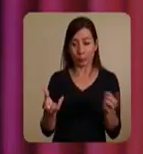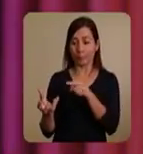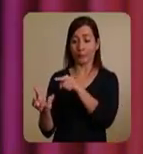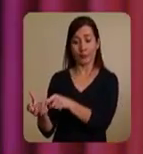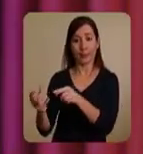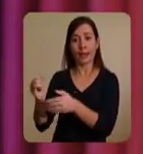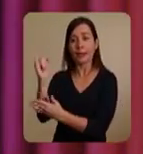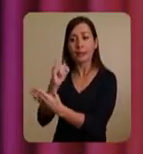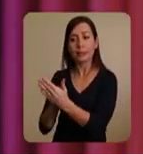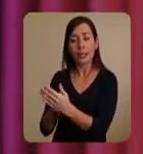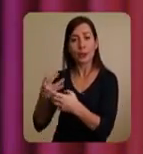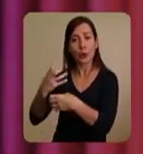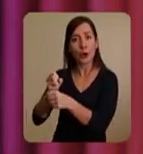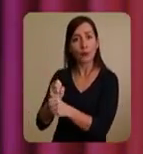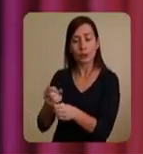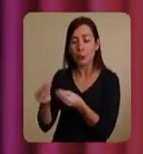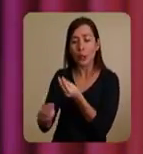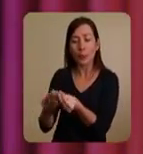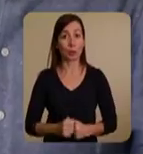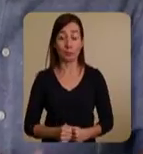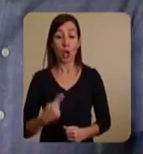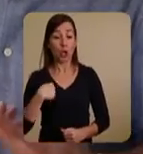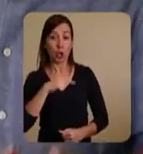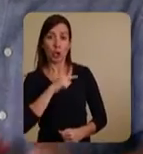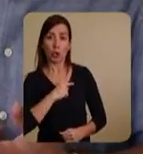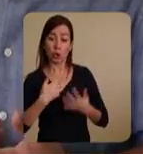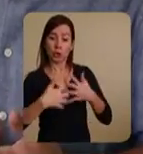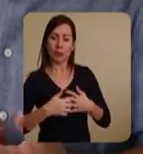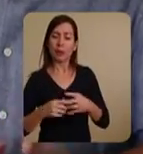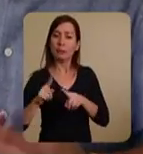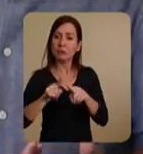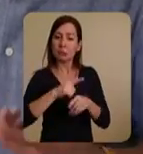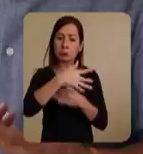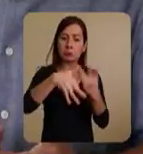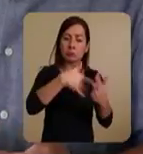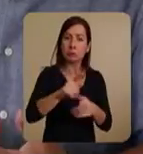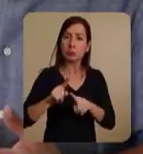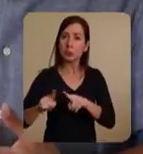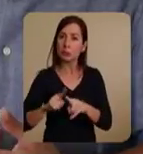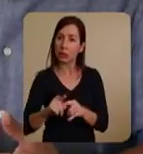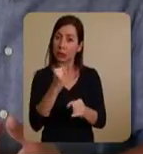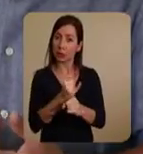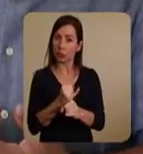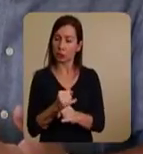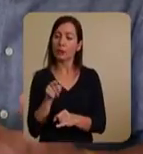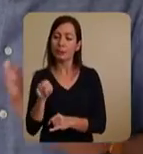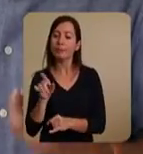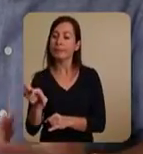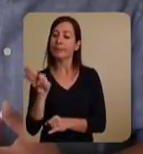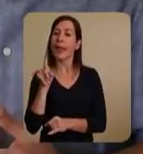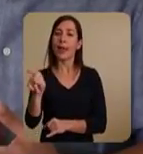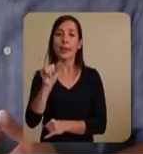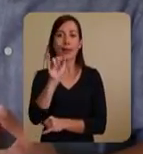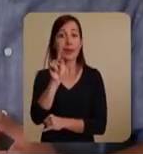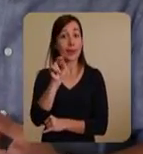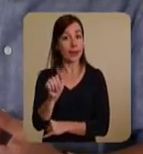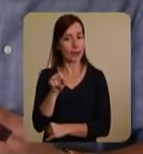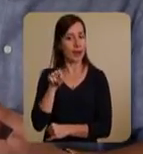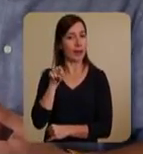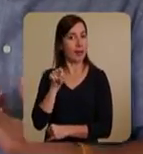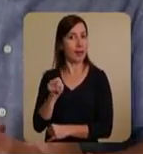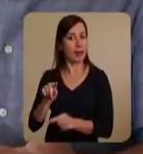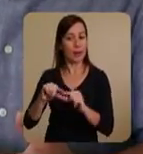diseño y confección de productos textiles. Como empresa nos ha tocado interactuar con diferentes instituciones. Una de esas es el